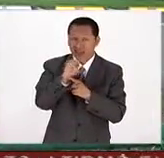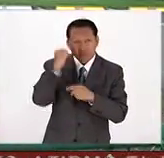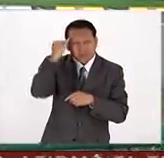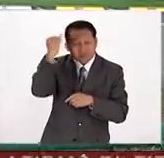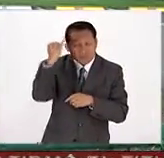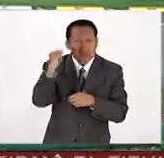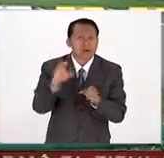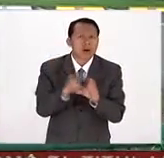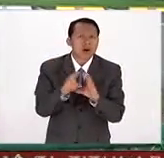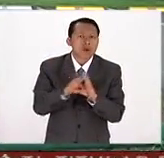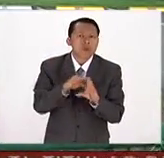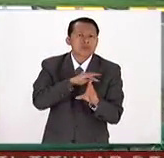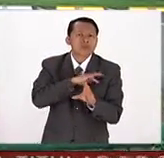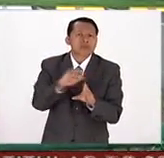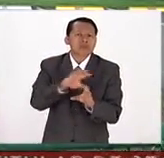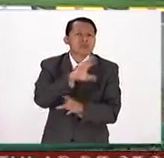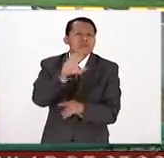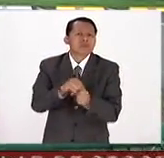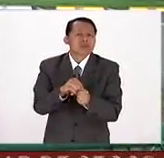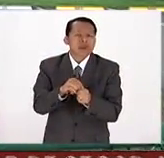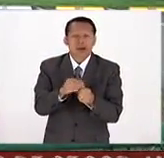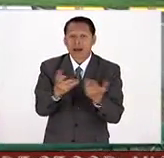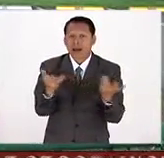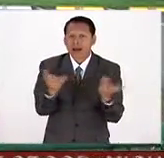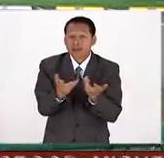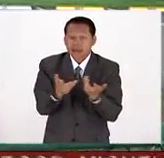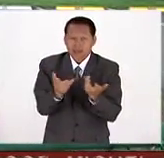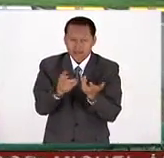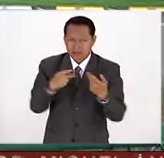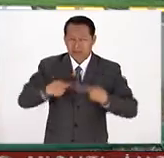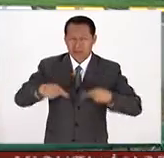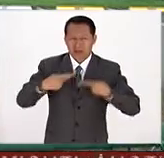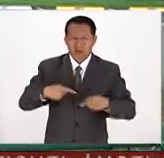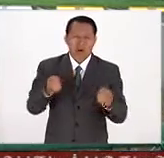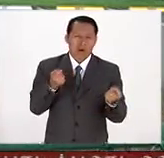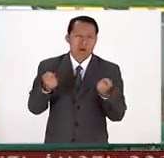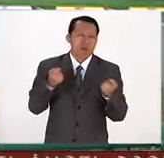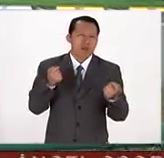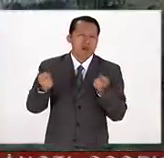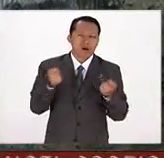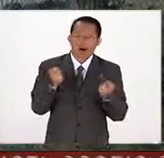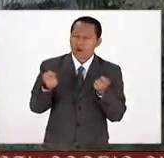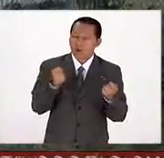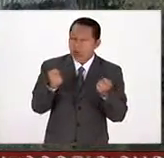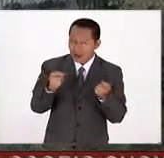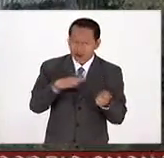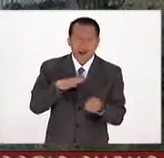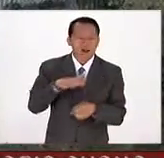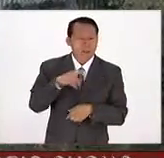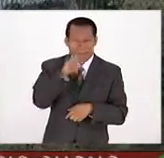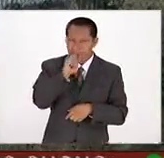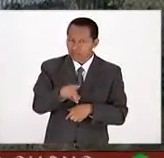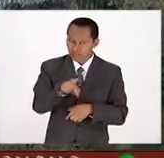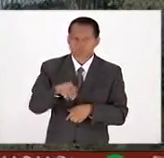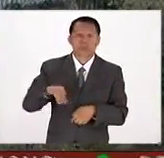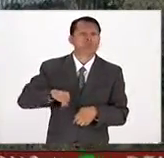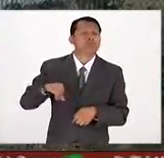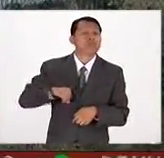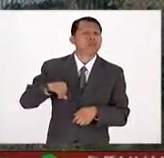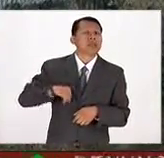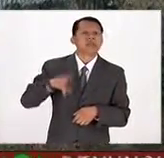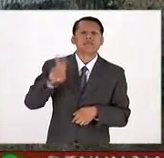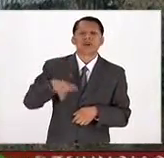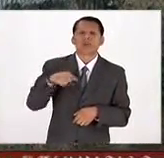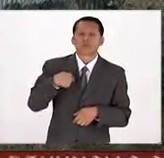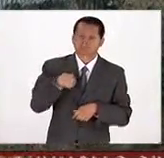poder hacer hasta controlar a la población de alguna manera, por decirlo así. Es muy interesante, yo los